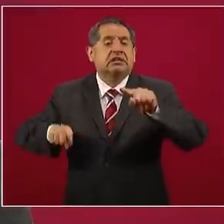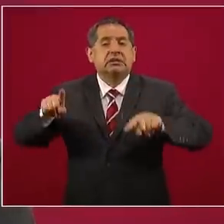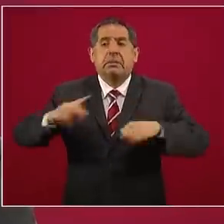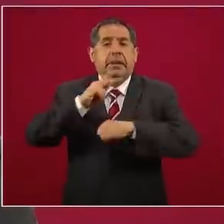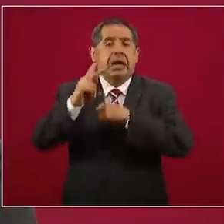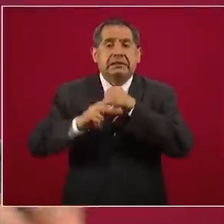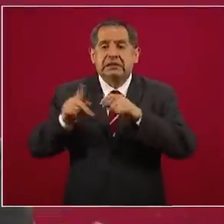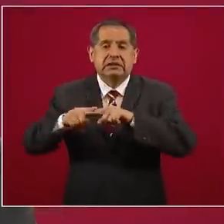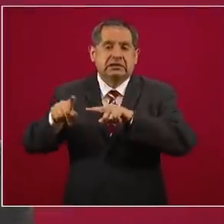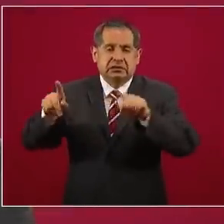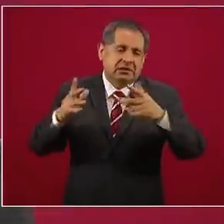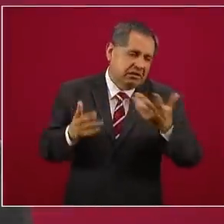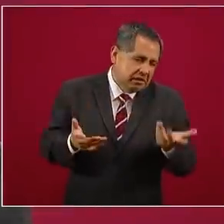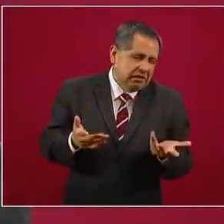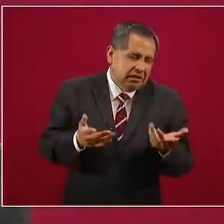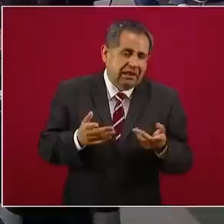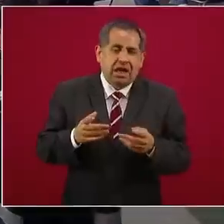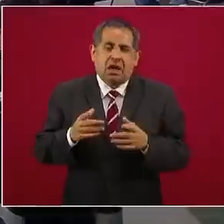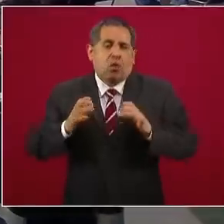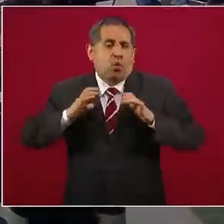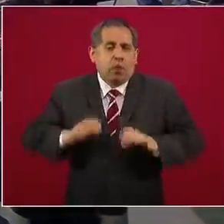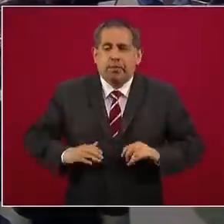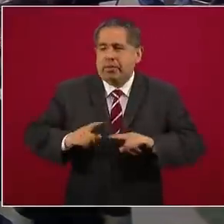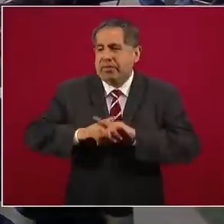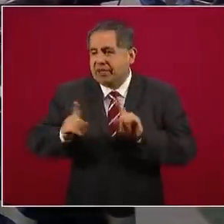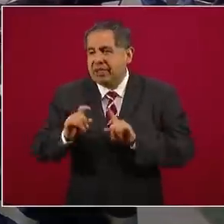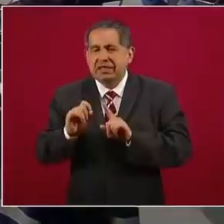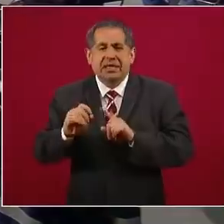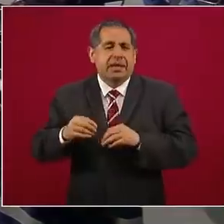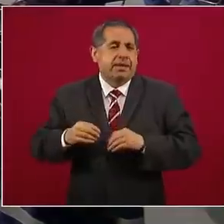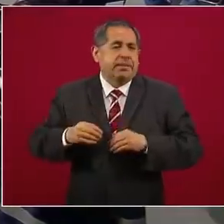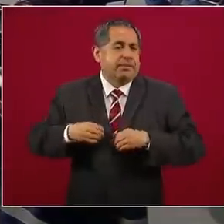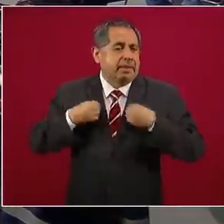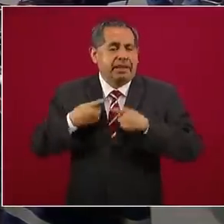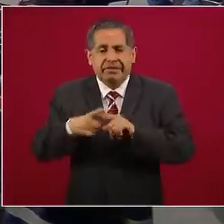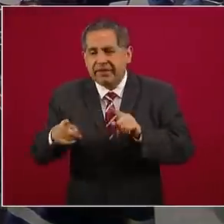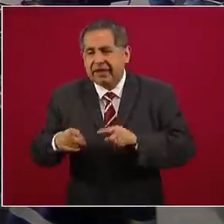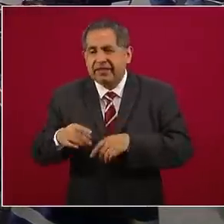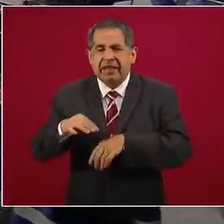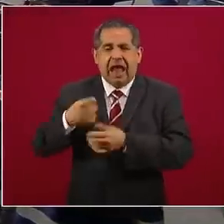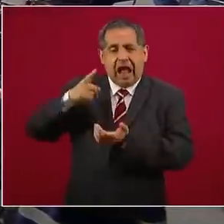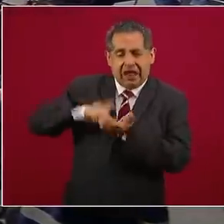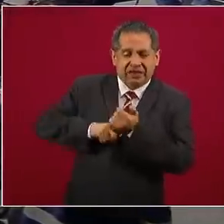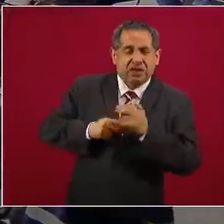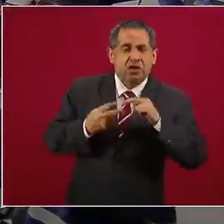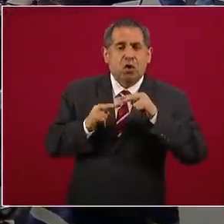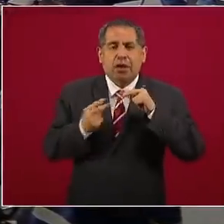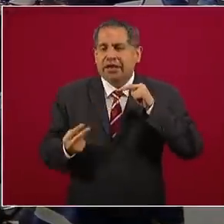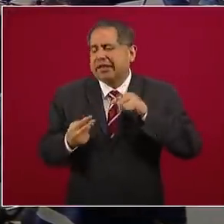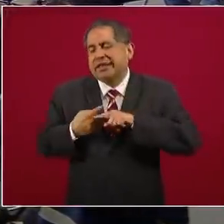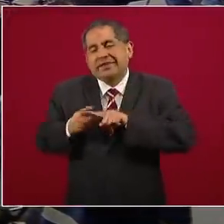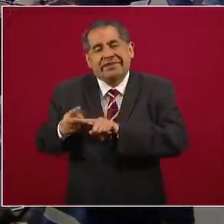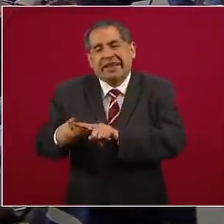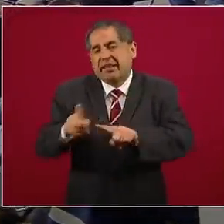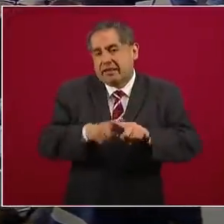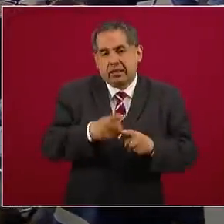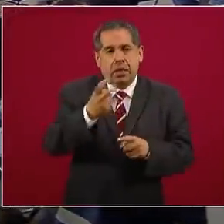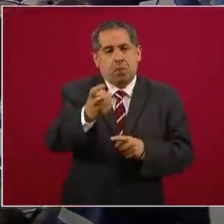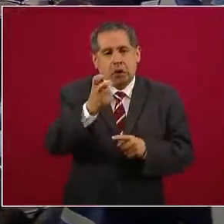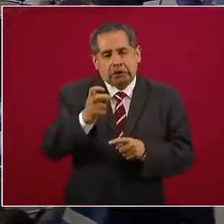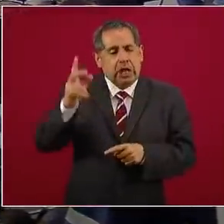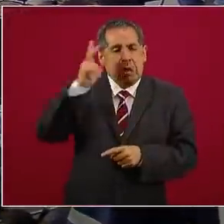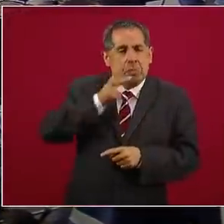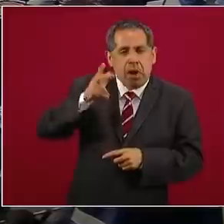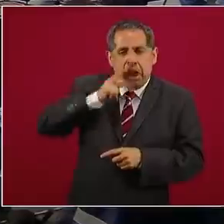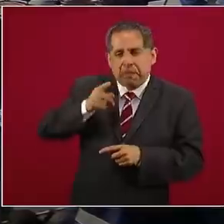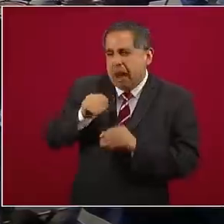países, porque existen desde luego condiciones distintas, desde las genéticas hasta las sociales, que pueden hacer diferente